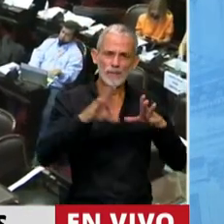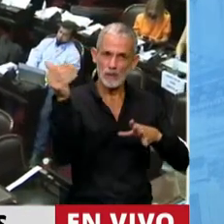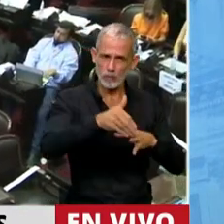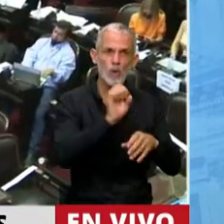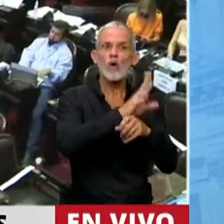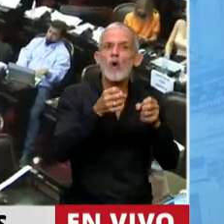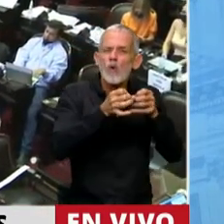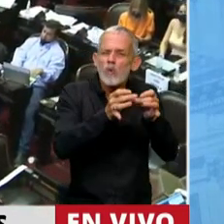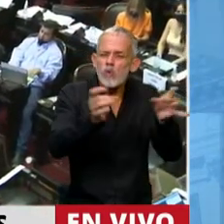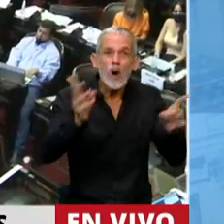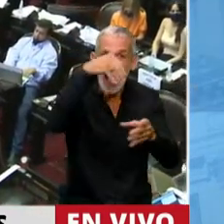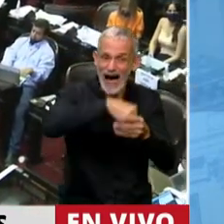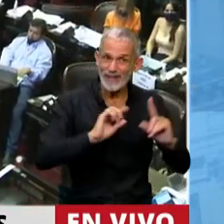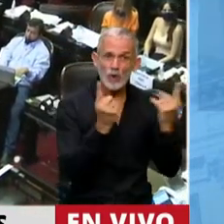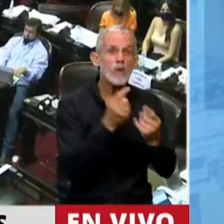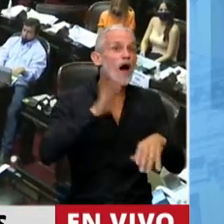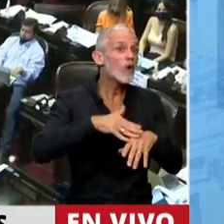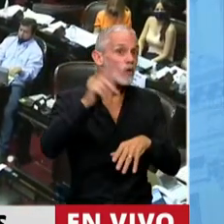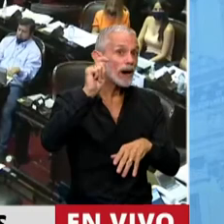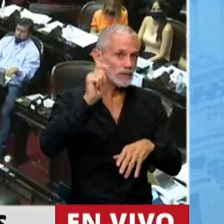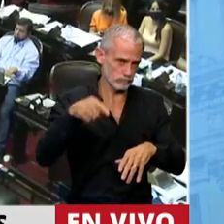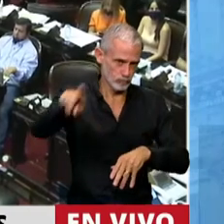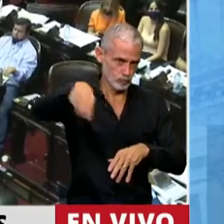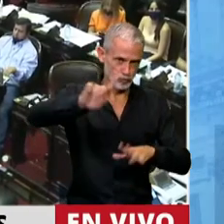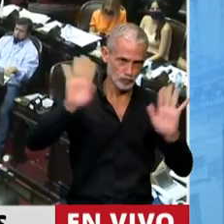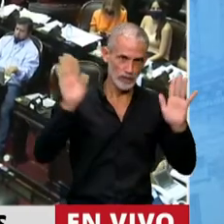contagios y todo lo que ocurre en las aulas va a ser responsabilidad política de ellos y